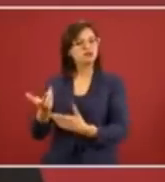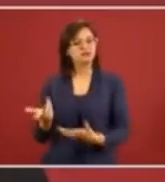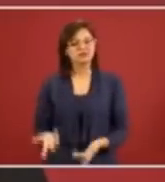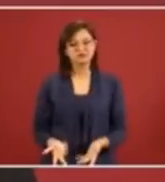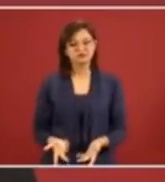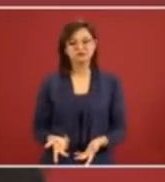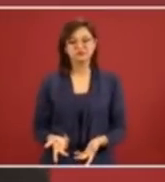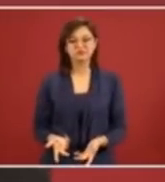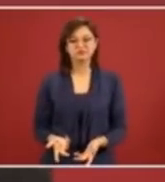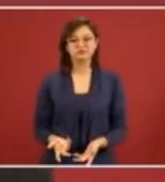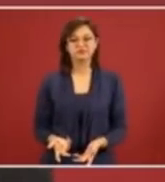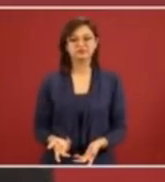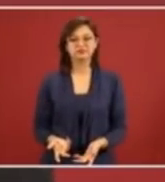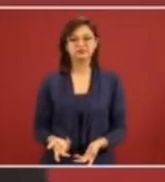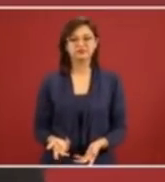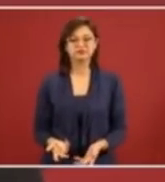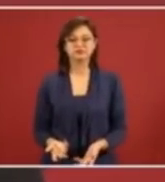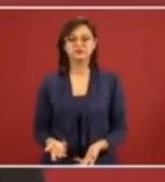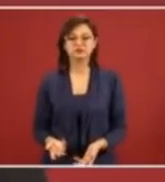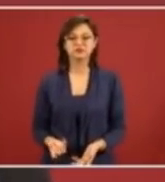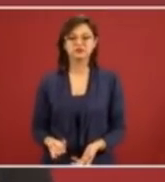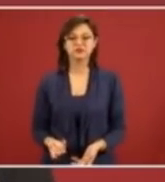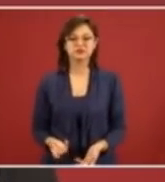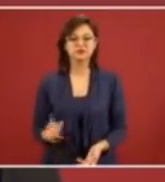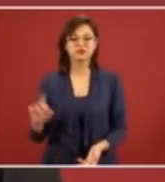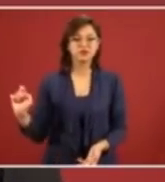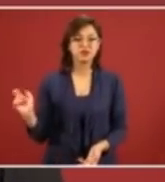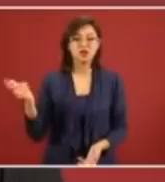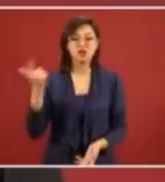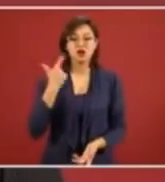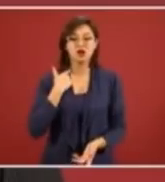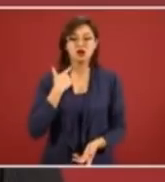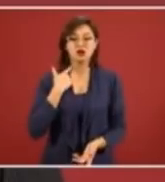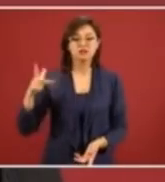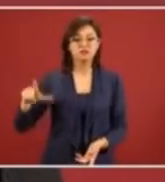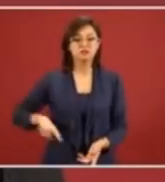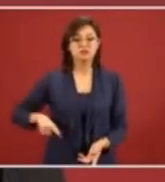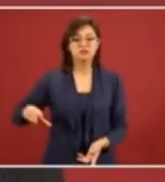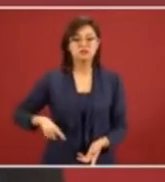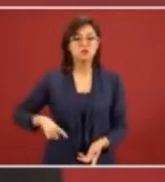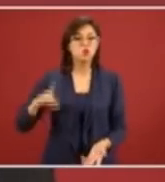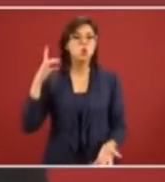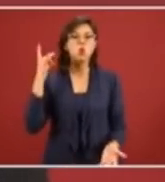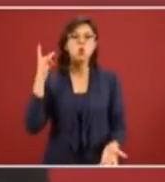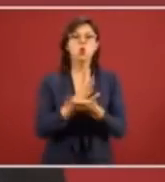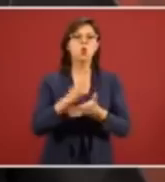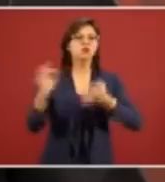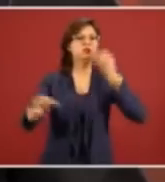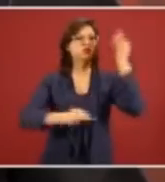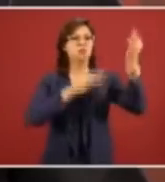Lo único que hicieron fue acuñar la frase